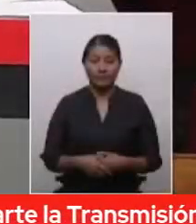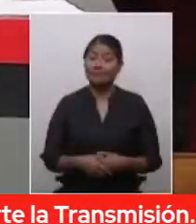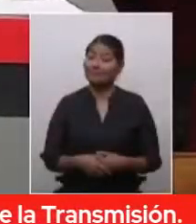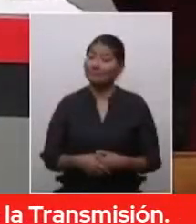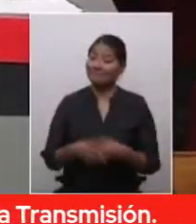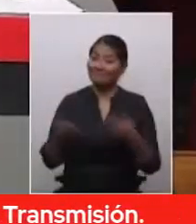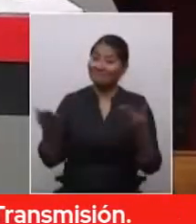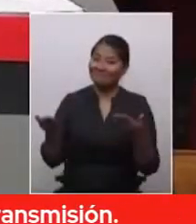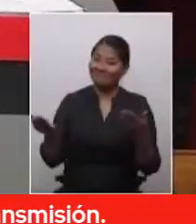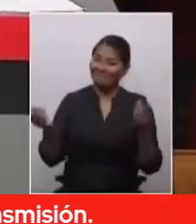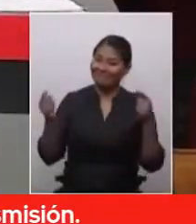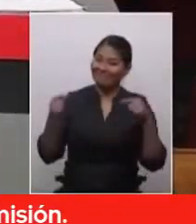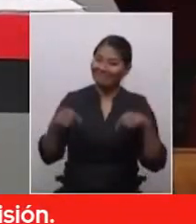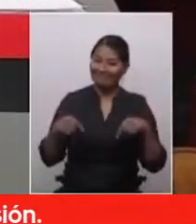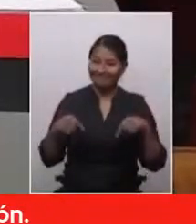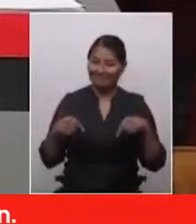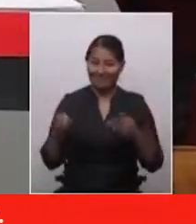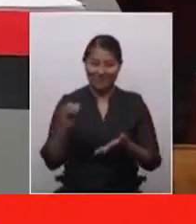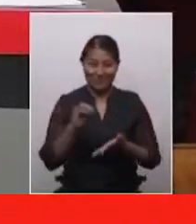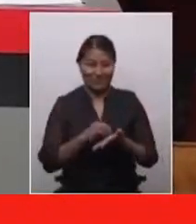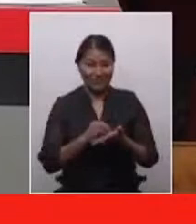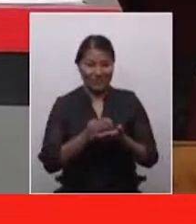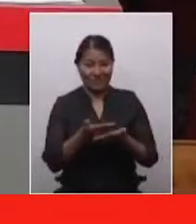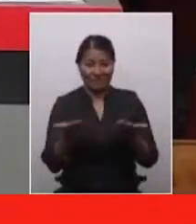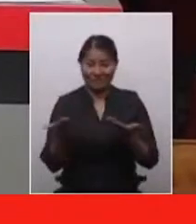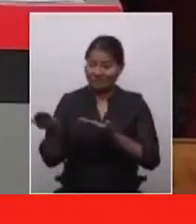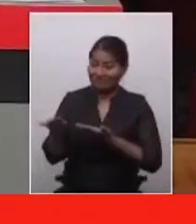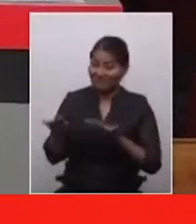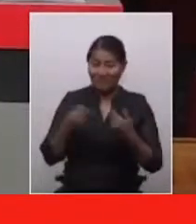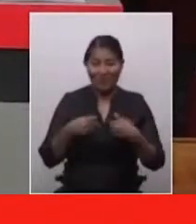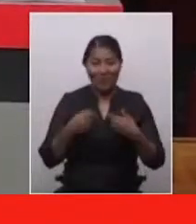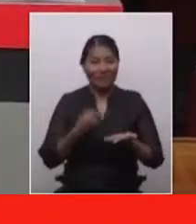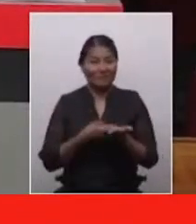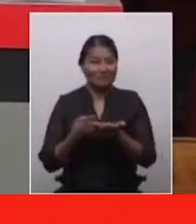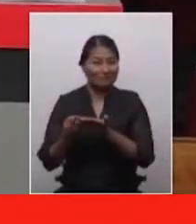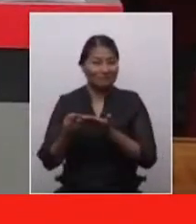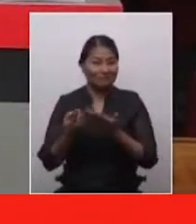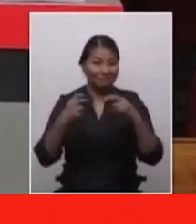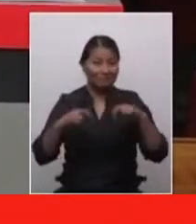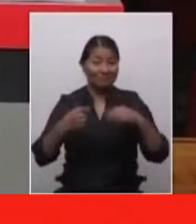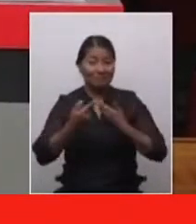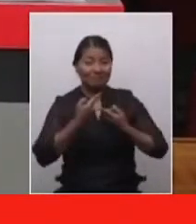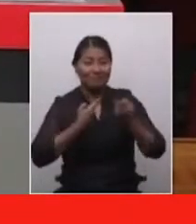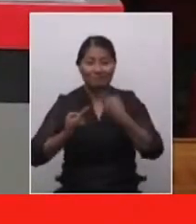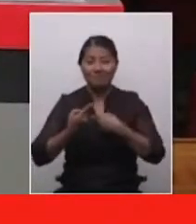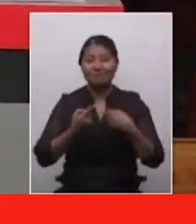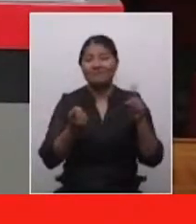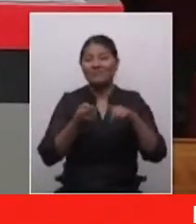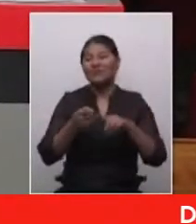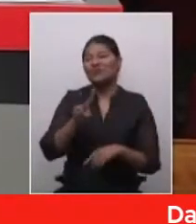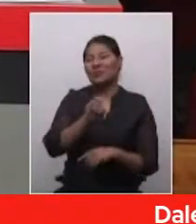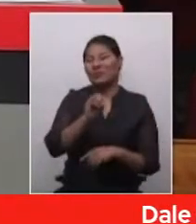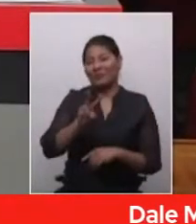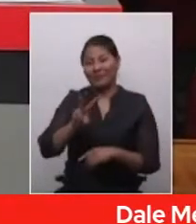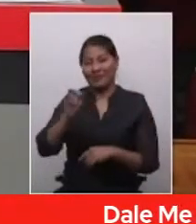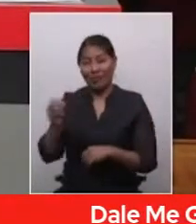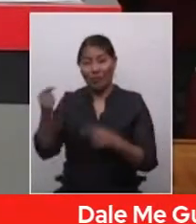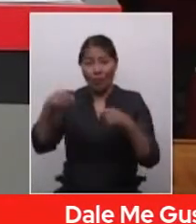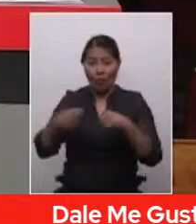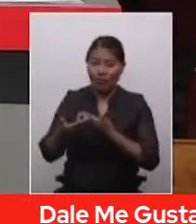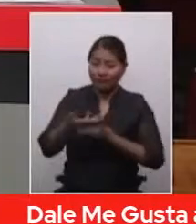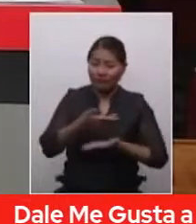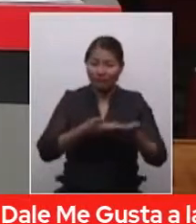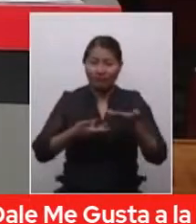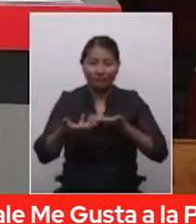Ya estamos de regreso, Josefina, en el debate municipal 2022. En este bloque vamos a promover el